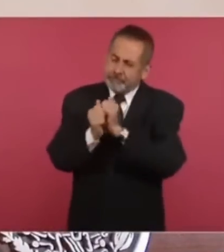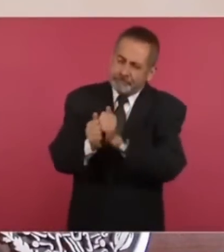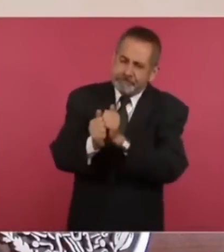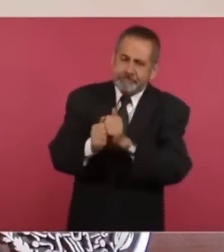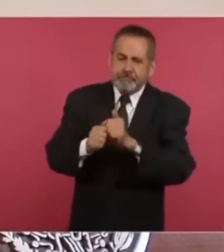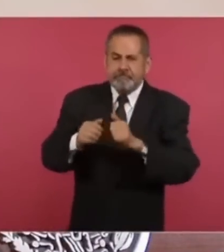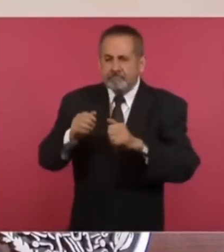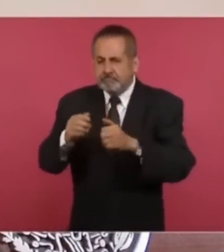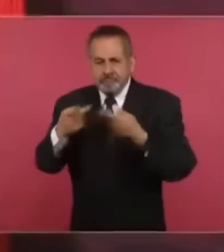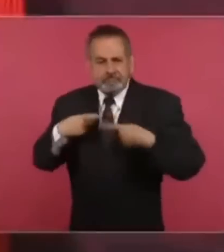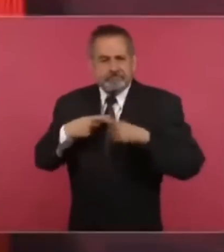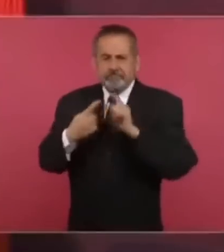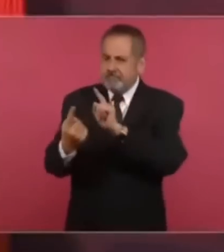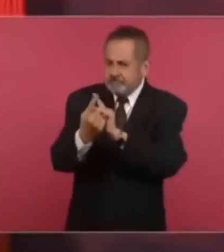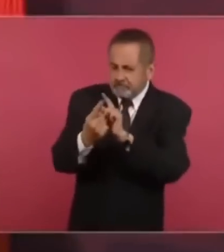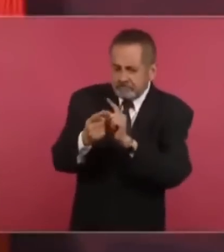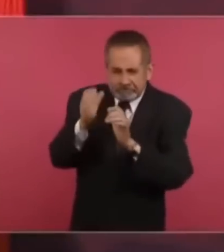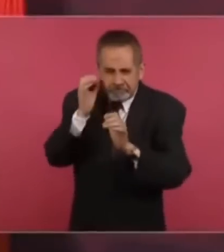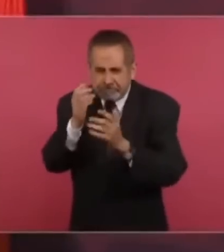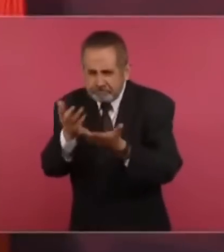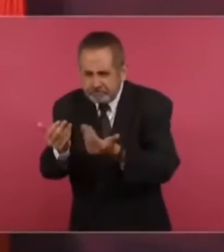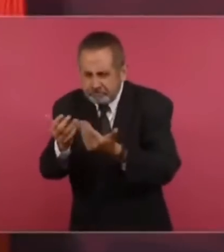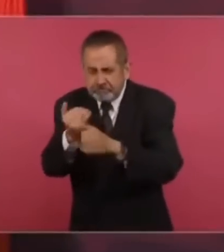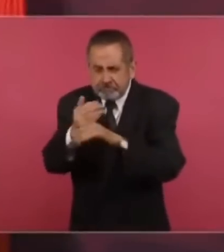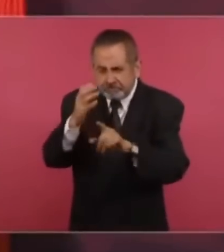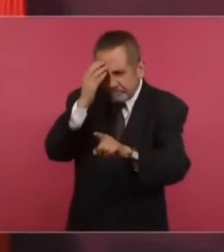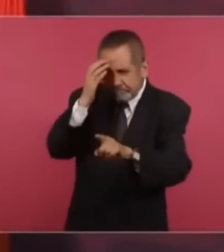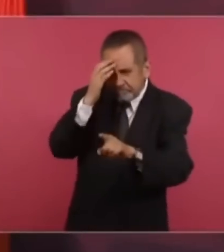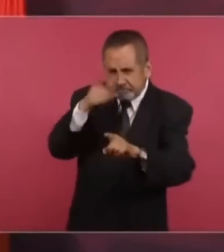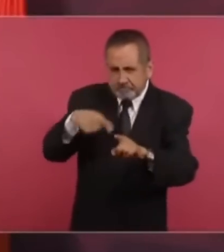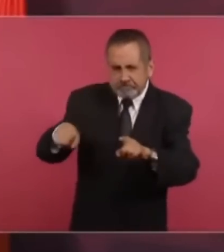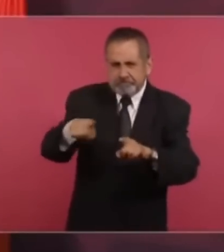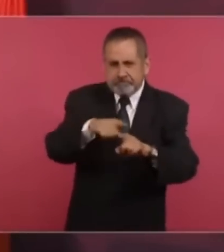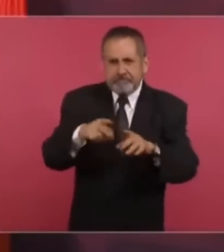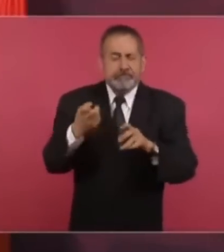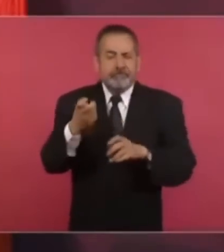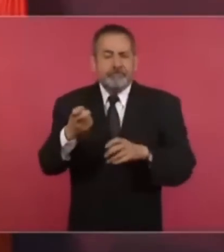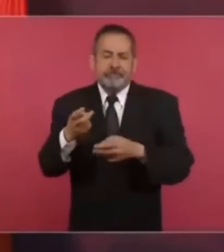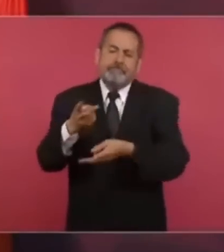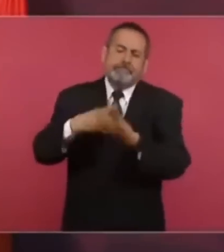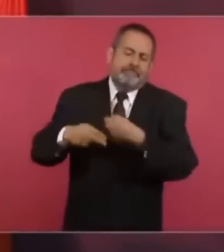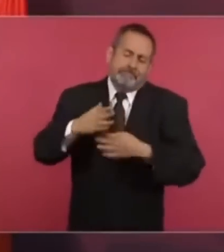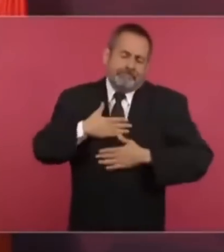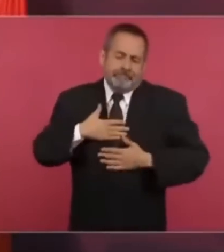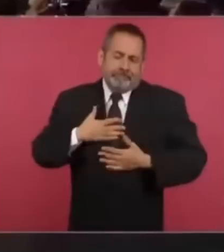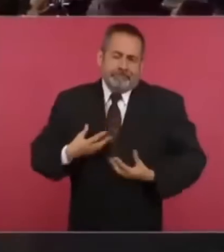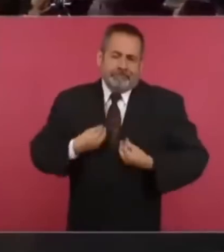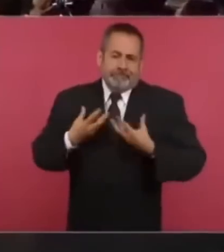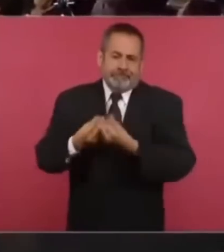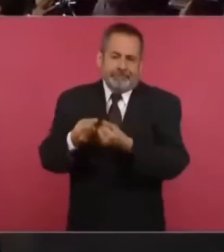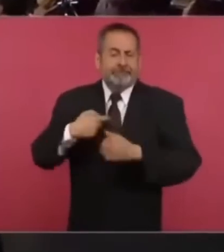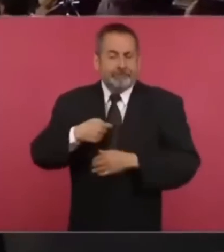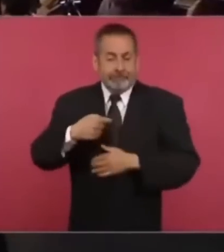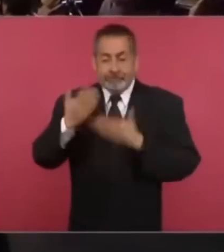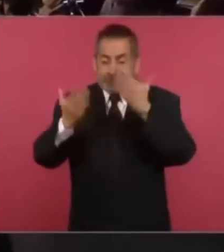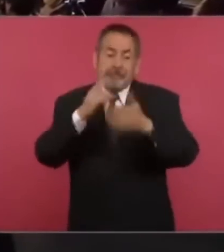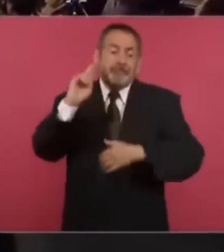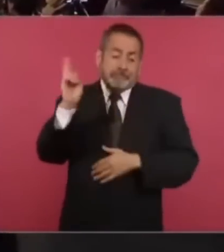y escuchando y formándose pues con el pueblo, porque pues de ahí venimos. Yo soy egresada de la